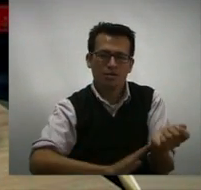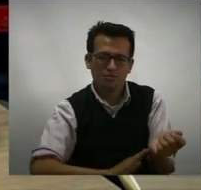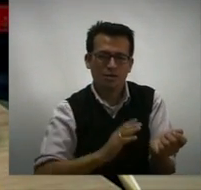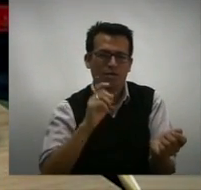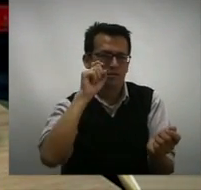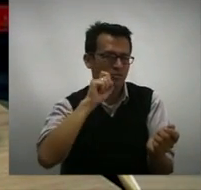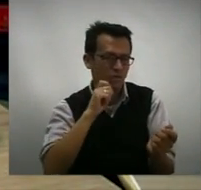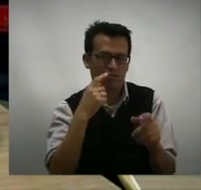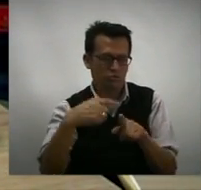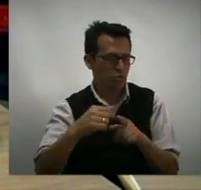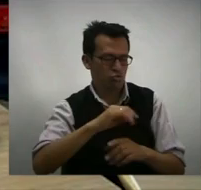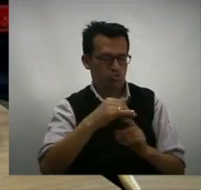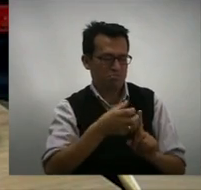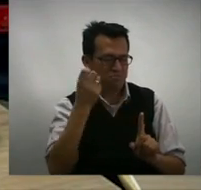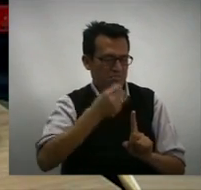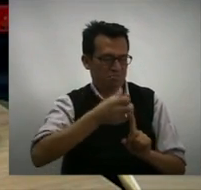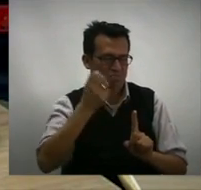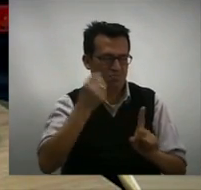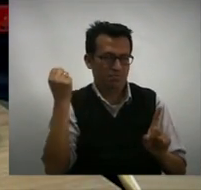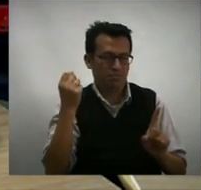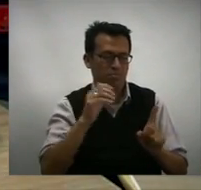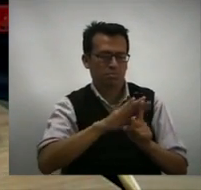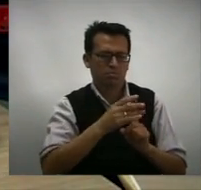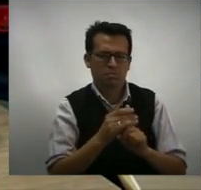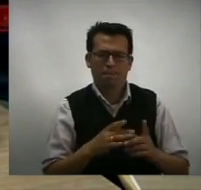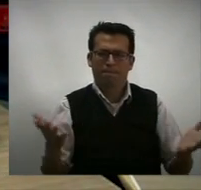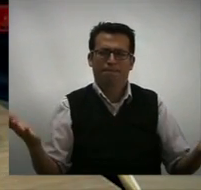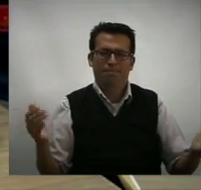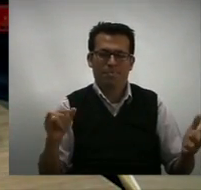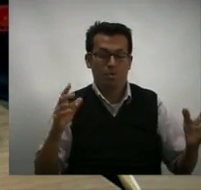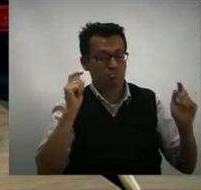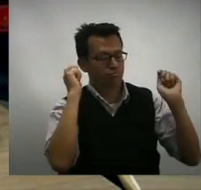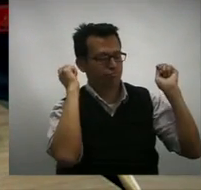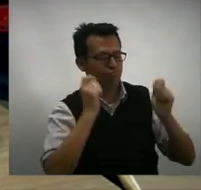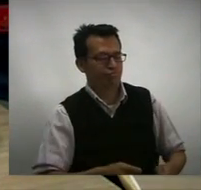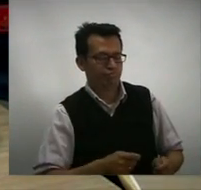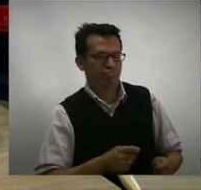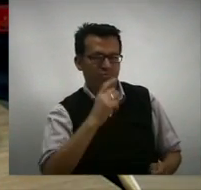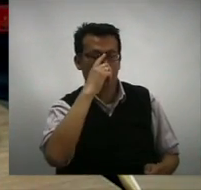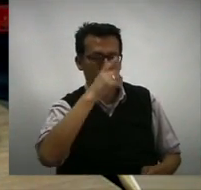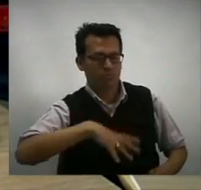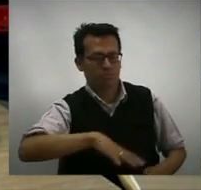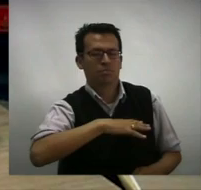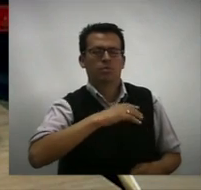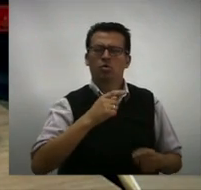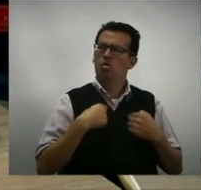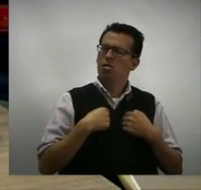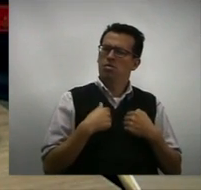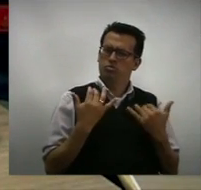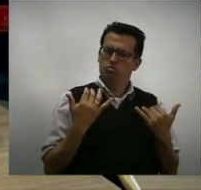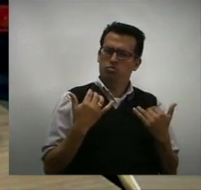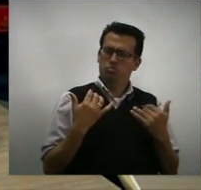permitiéndoles formar parte de lo civilizado. El rostro pierde su gesto. En realidad, lo que se trata es de convertir la repetición en